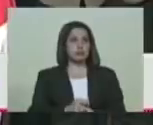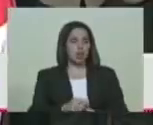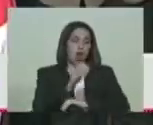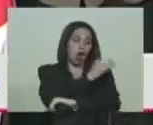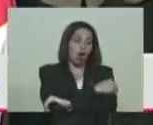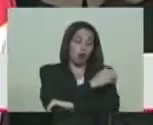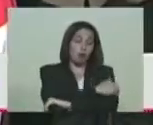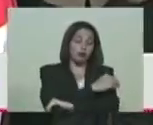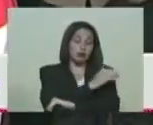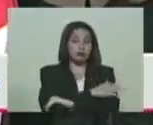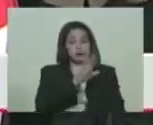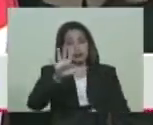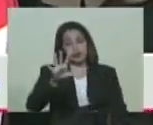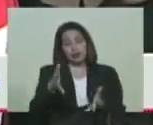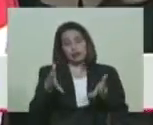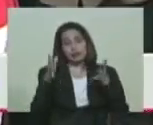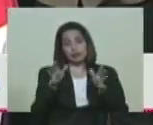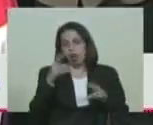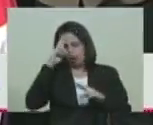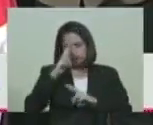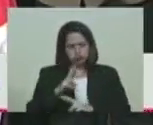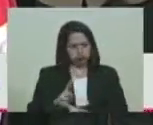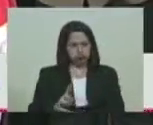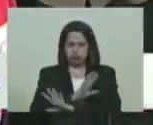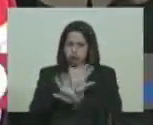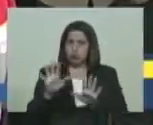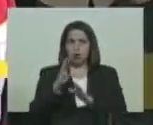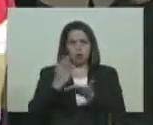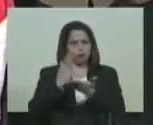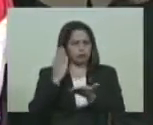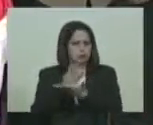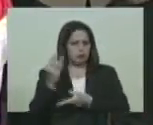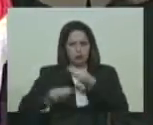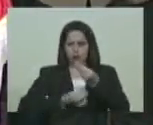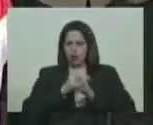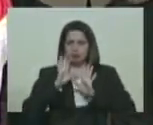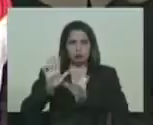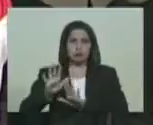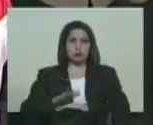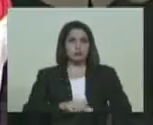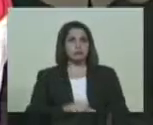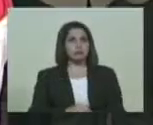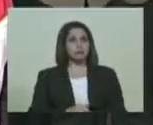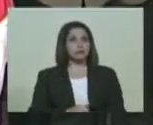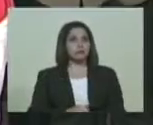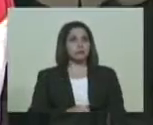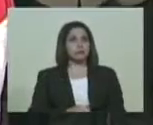oposición ha tenido 5 triunfos, se los reconocemos como hemos hecho siempre. Y hay una